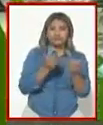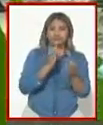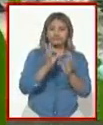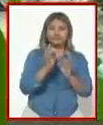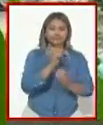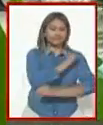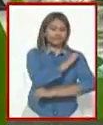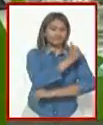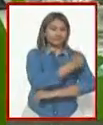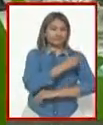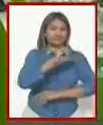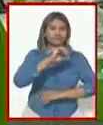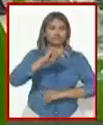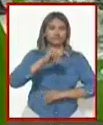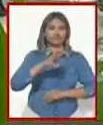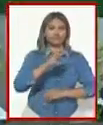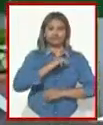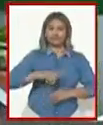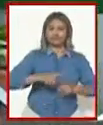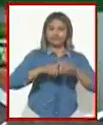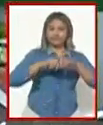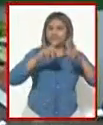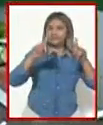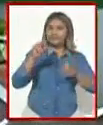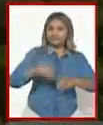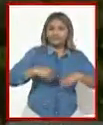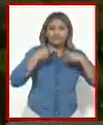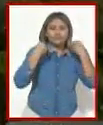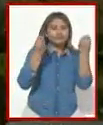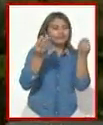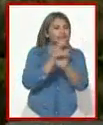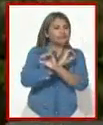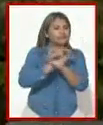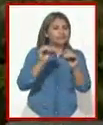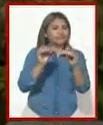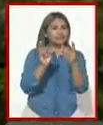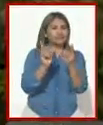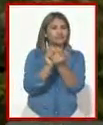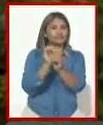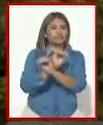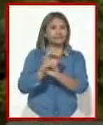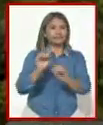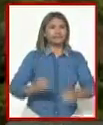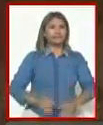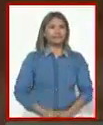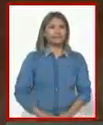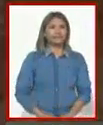autoridades del Ejecutivo Municipal, sin embargo, no han brindado ningún tipo de entrevistas.